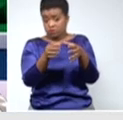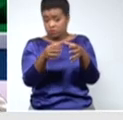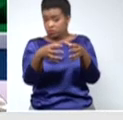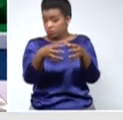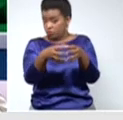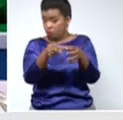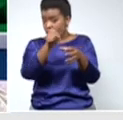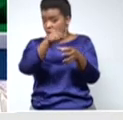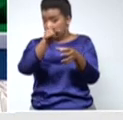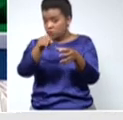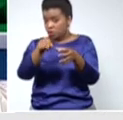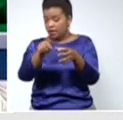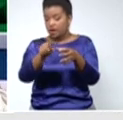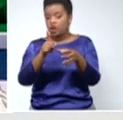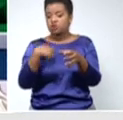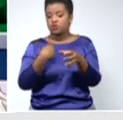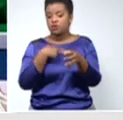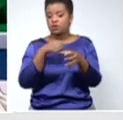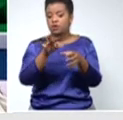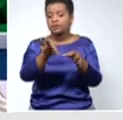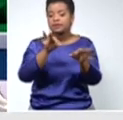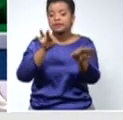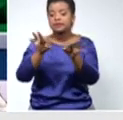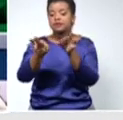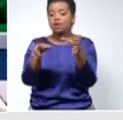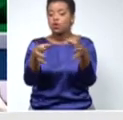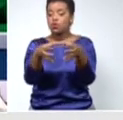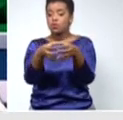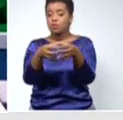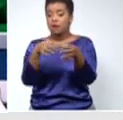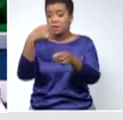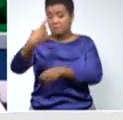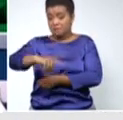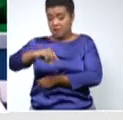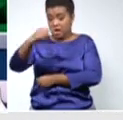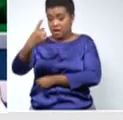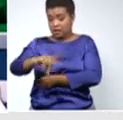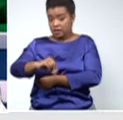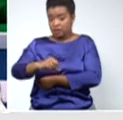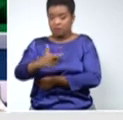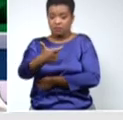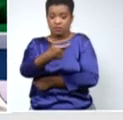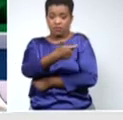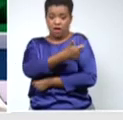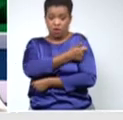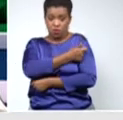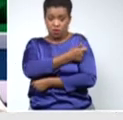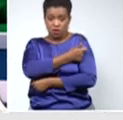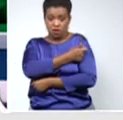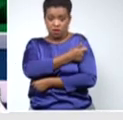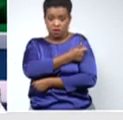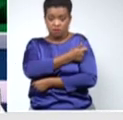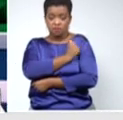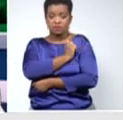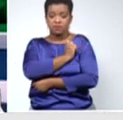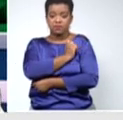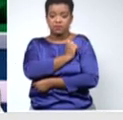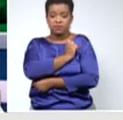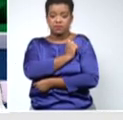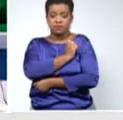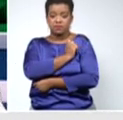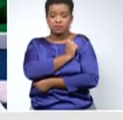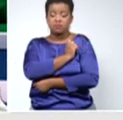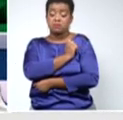seleccionado para este ensayo, para aplicar la vacuna, no debe de estar aplicándose el